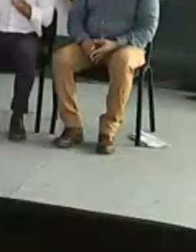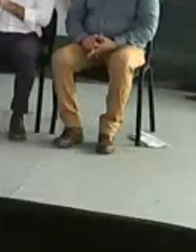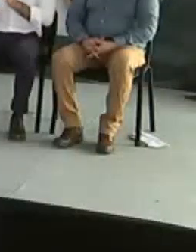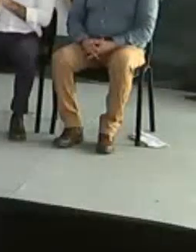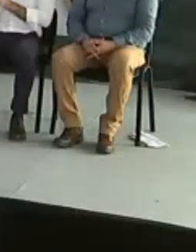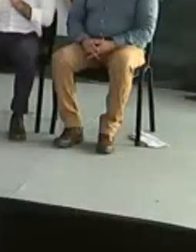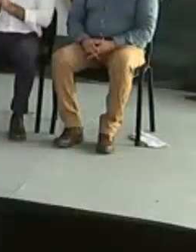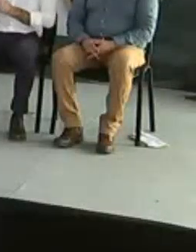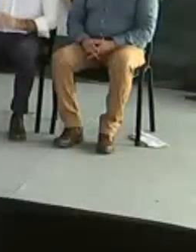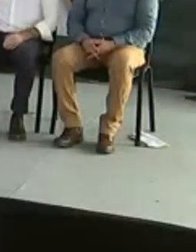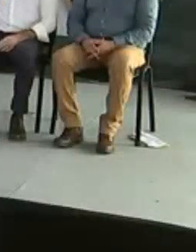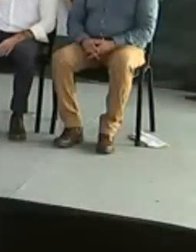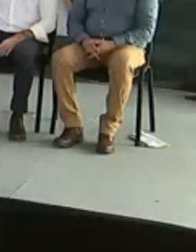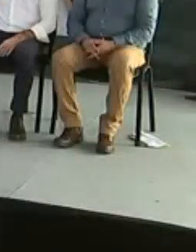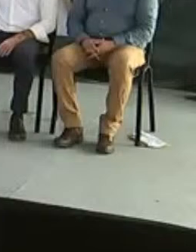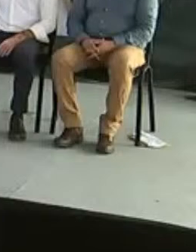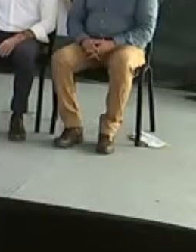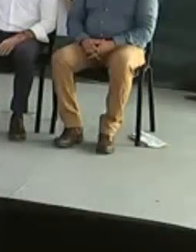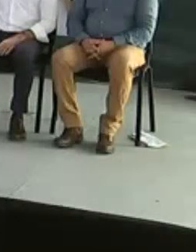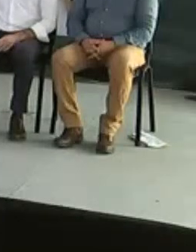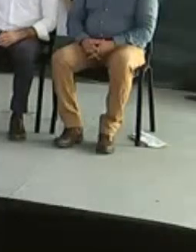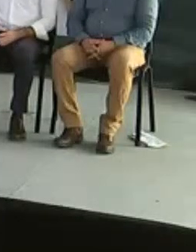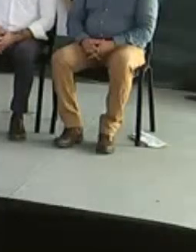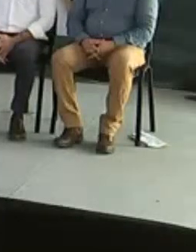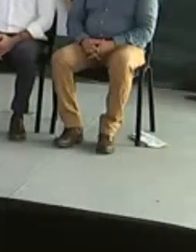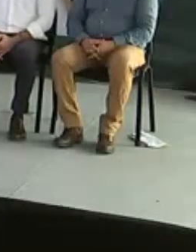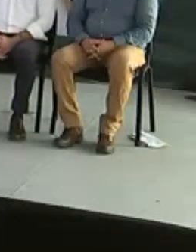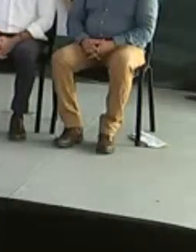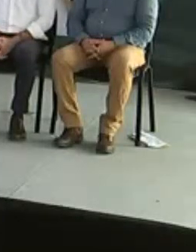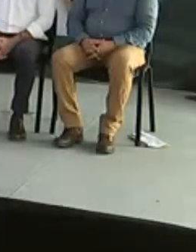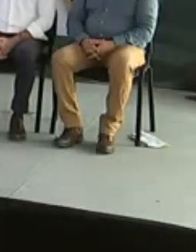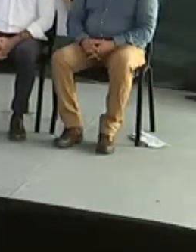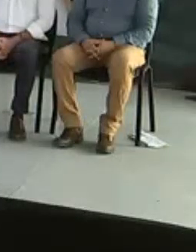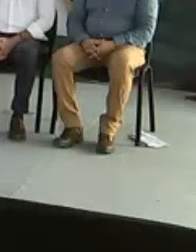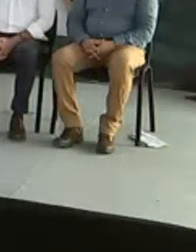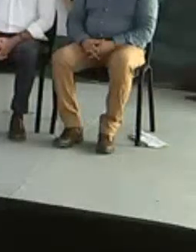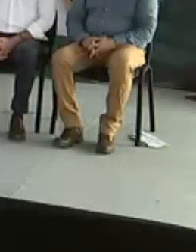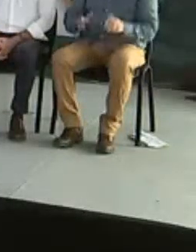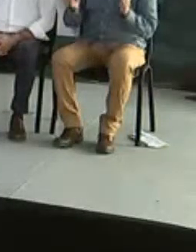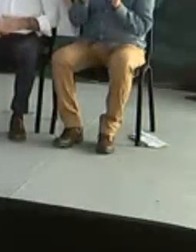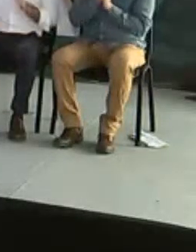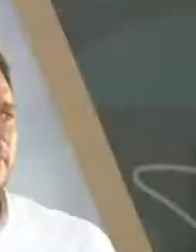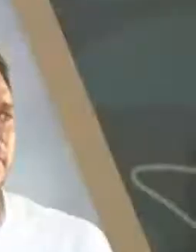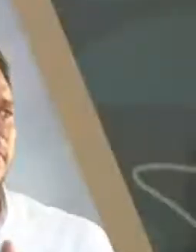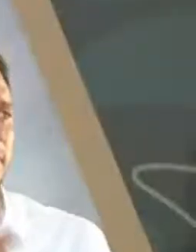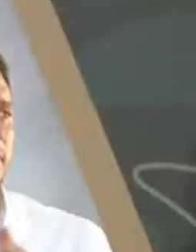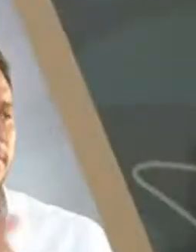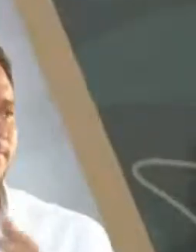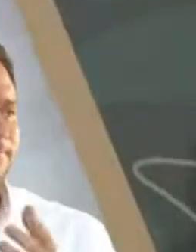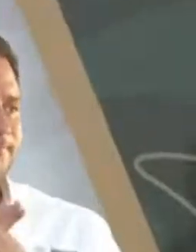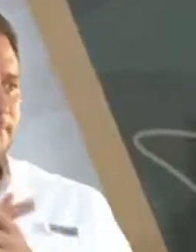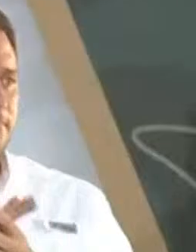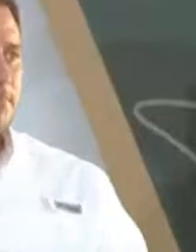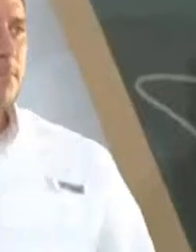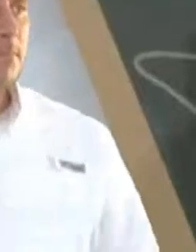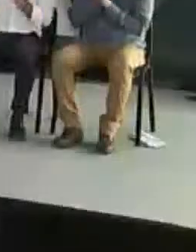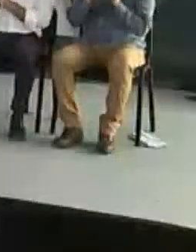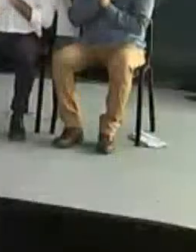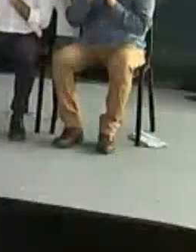La subsecretaria de Egresos de la Secretaría de Hacienda y Crédito Público, Berta Gómez Castro.